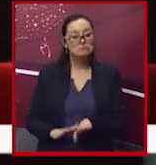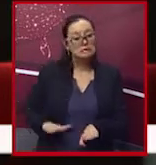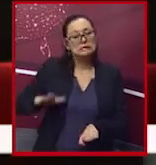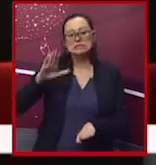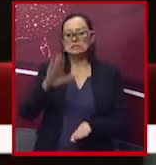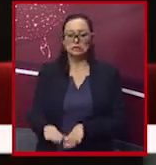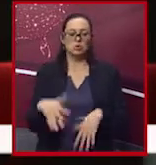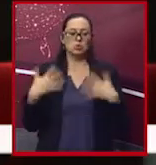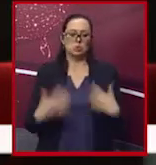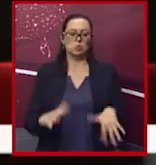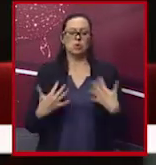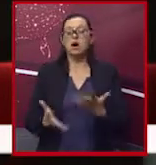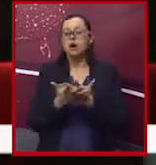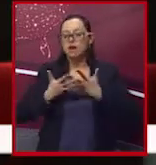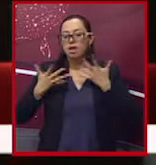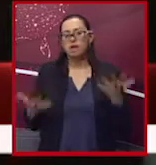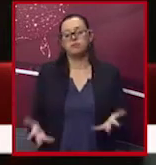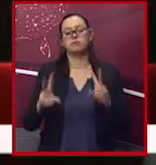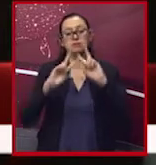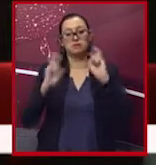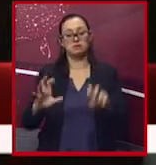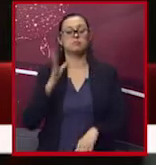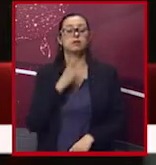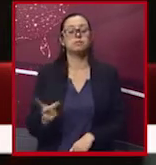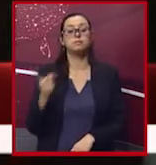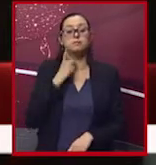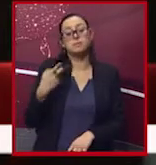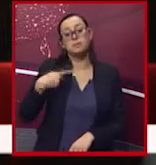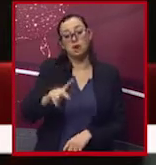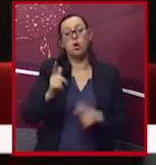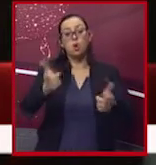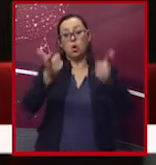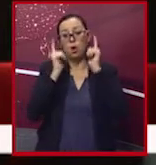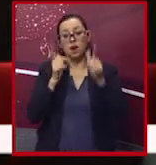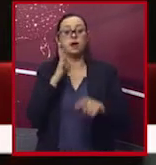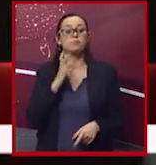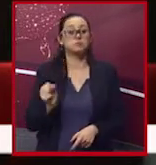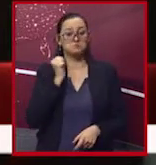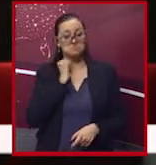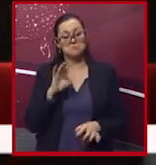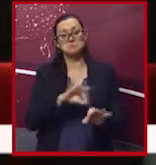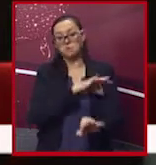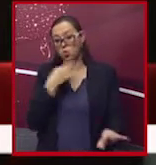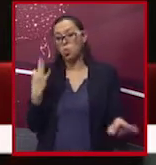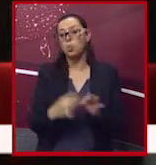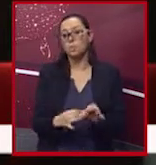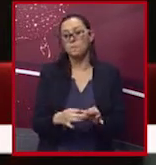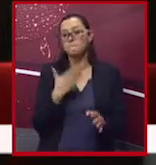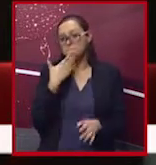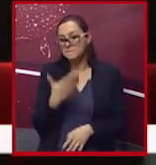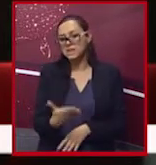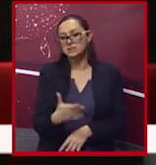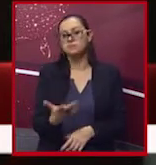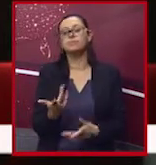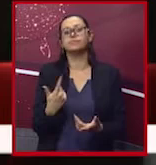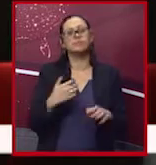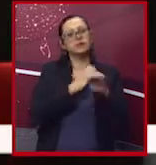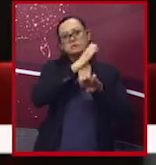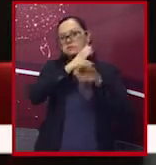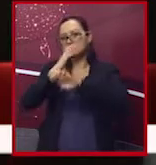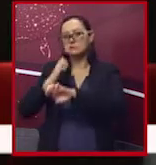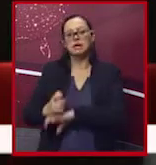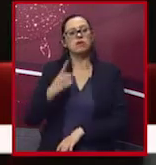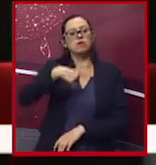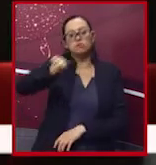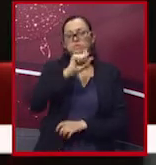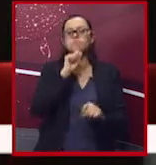esté dando la Cámara de Diputados, pero también esperemos que la Cámara de Senadores haga lo propio y que la mayoría de las legislaturas de los estados